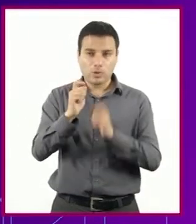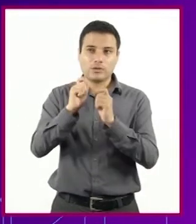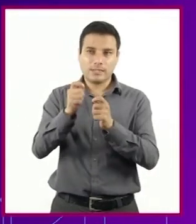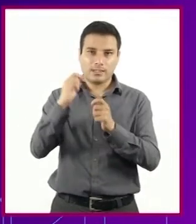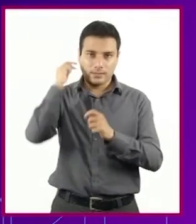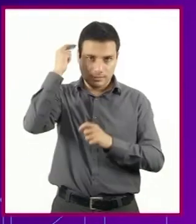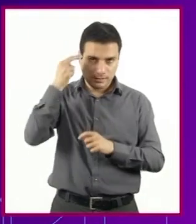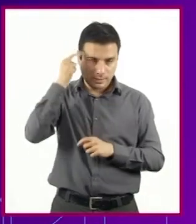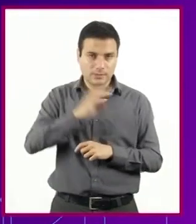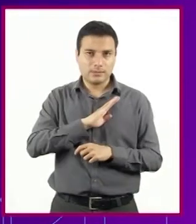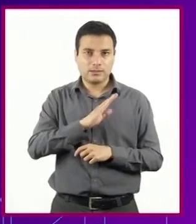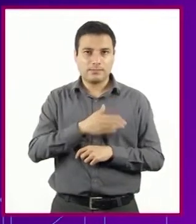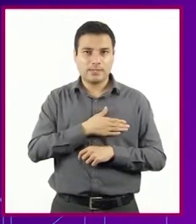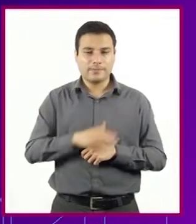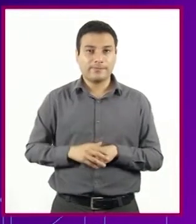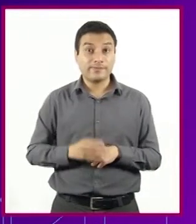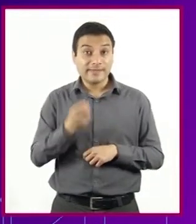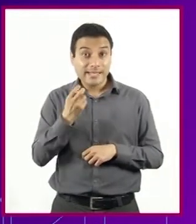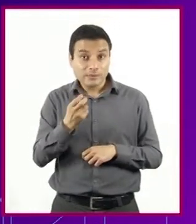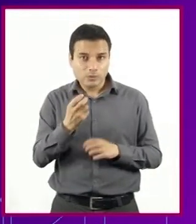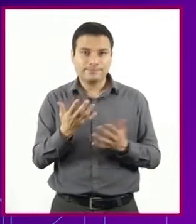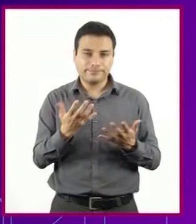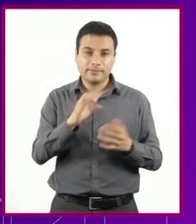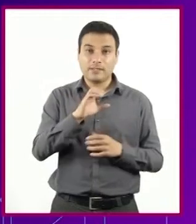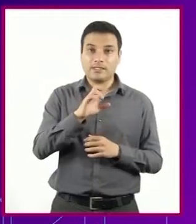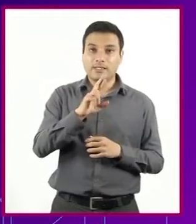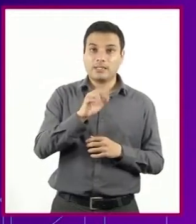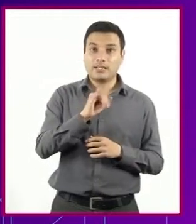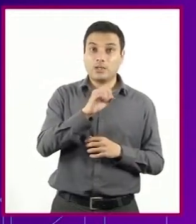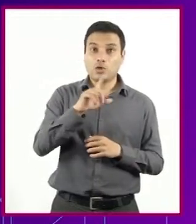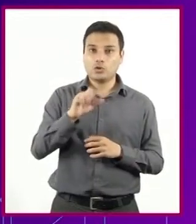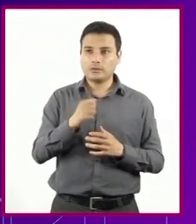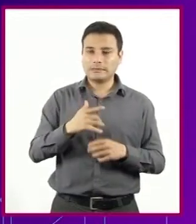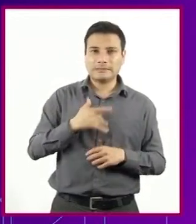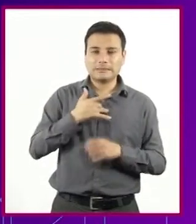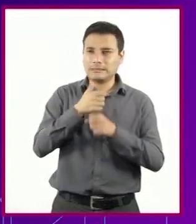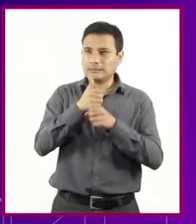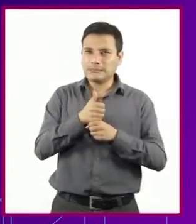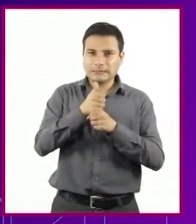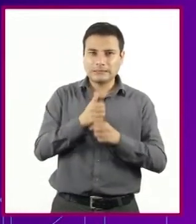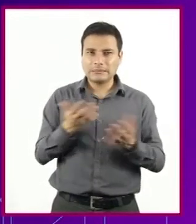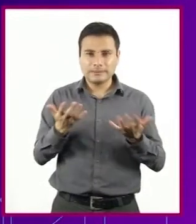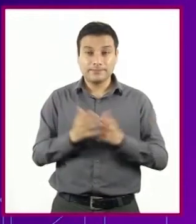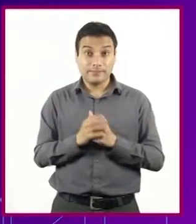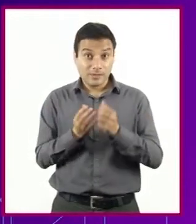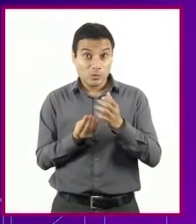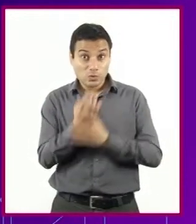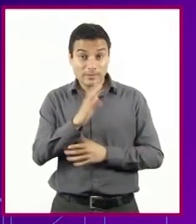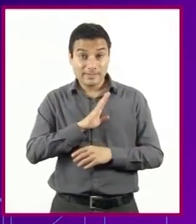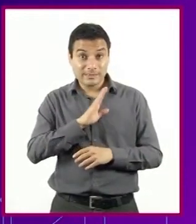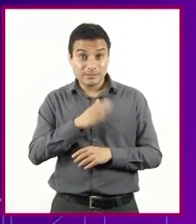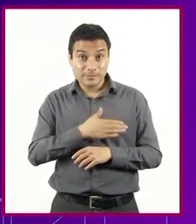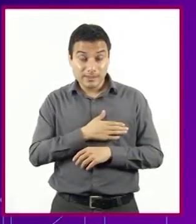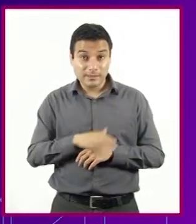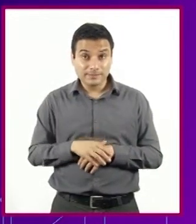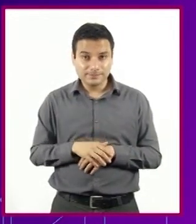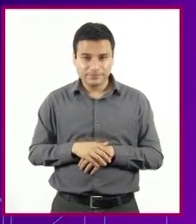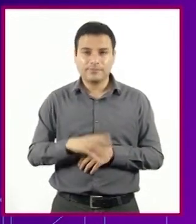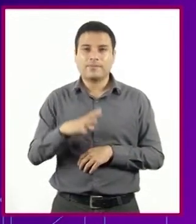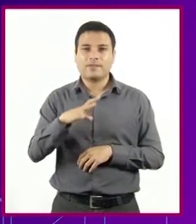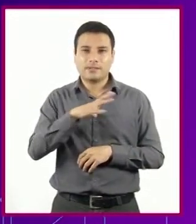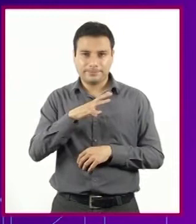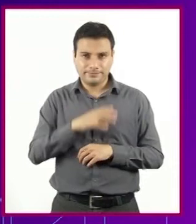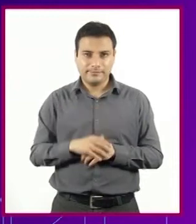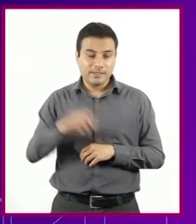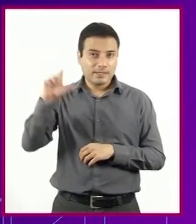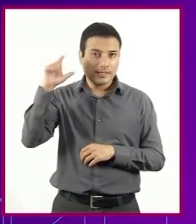que significó una imposición para los criollos. Dentro del descontento social de la Nueva España, destacó la Conspiración